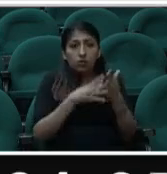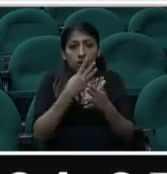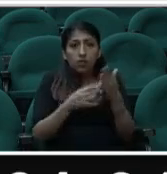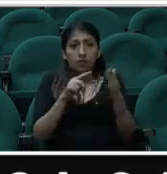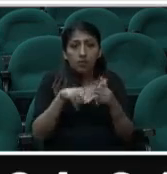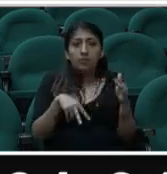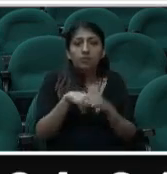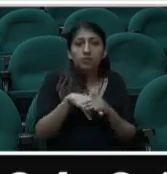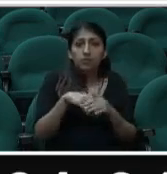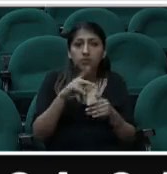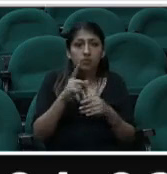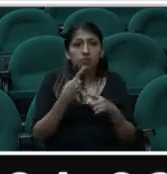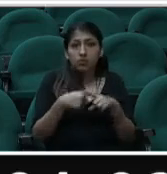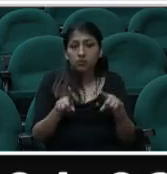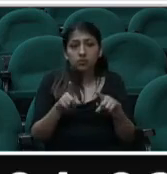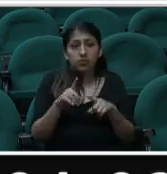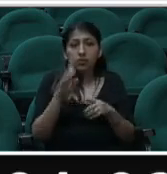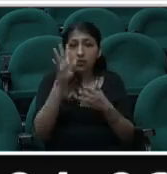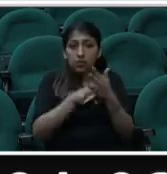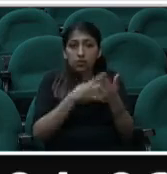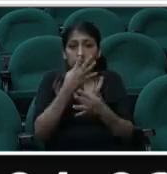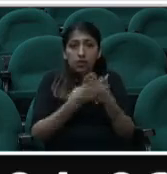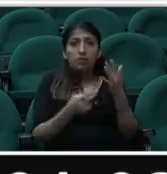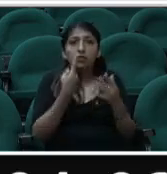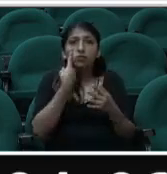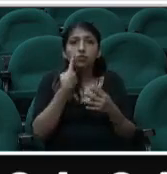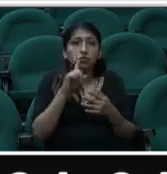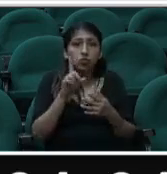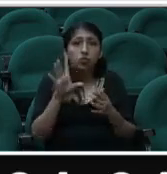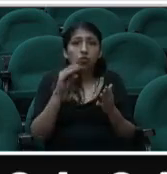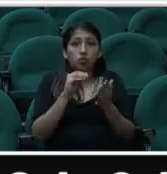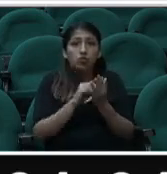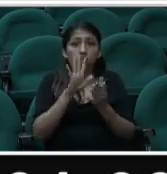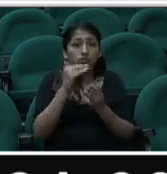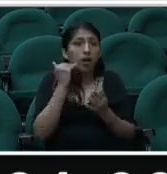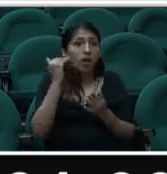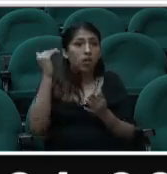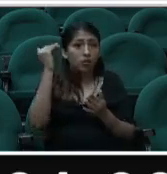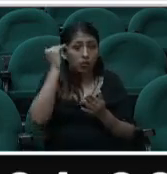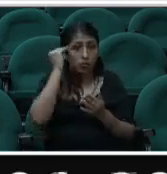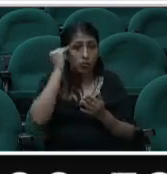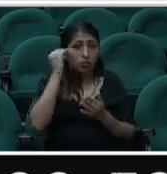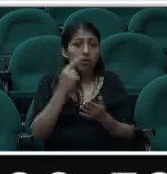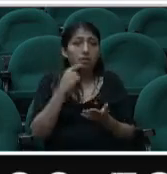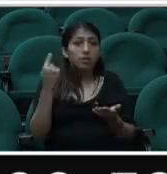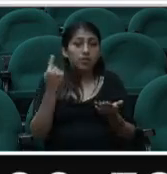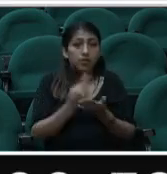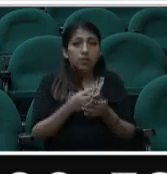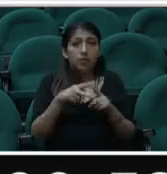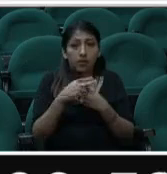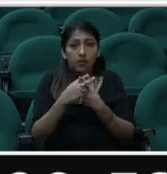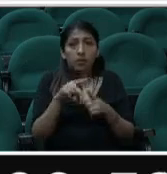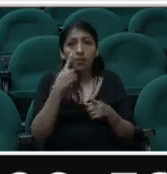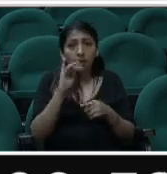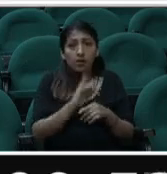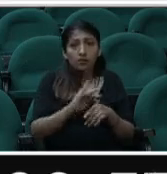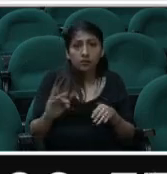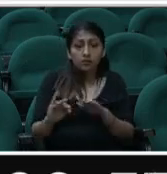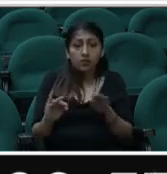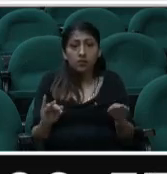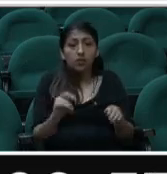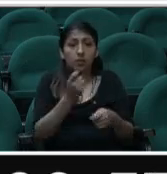permite es eso es totalmente ilegal la tabla únicamente está destinada al adulto y en verdad es una herramienta para separar al